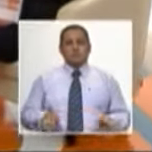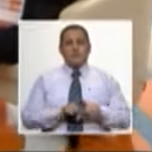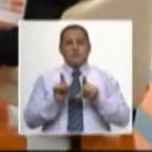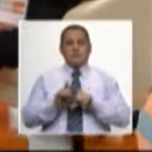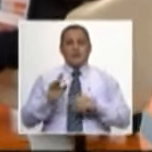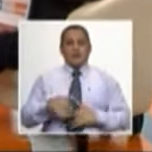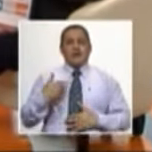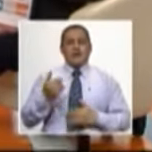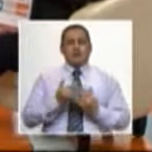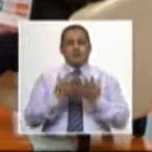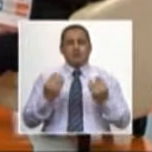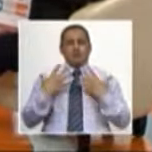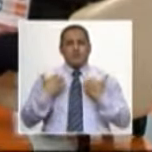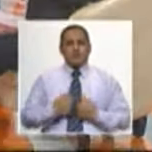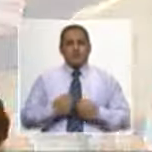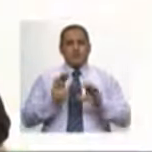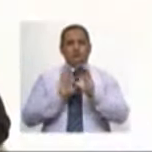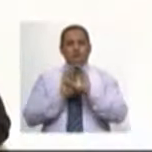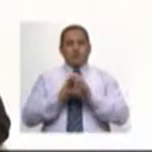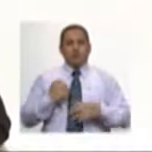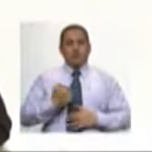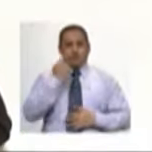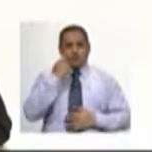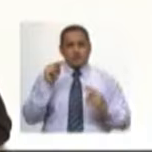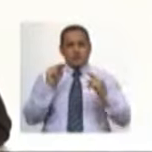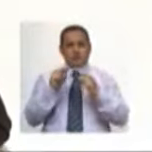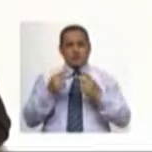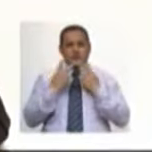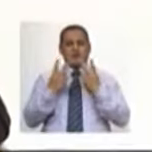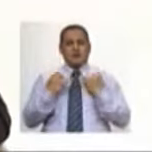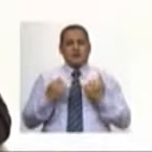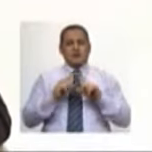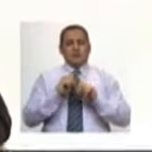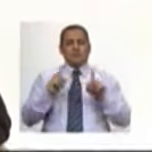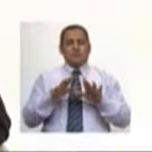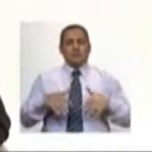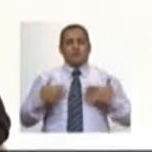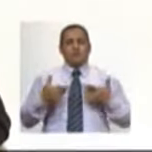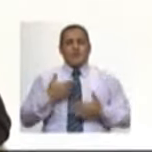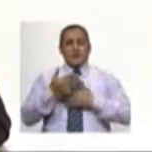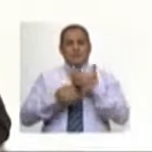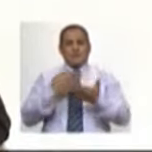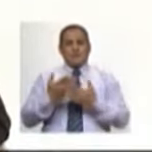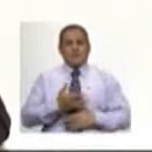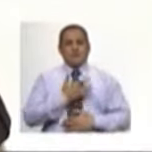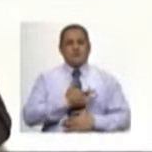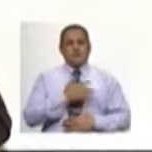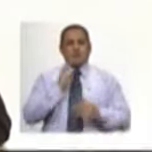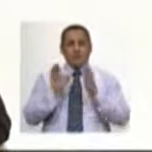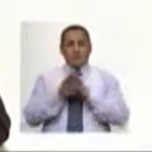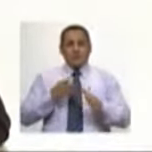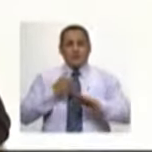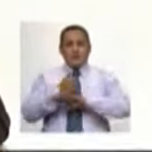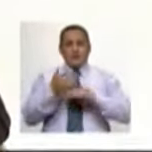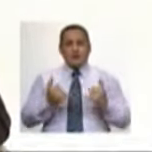Hay juristas constitucionalistas reconocidos que manifiestan que no pues les genera motivación someterse